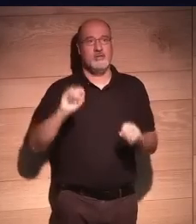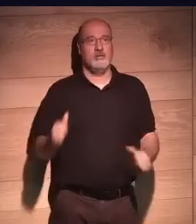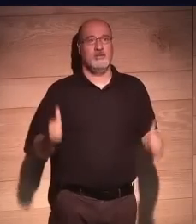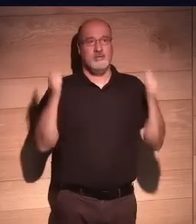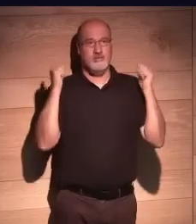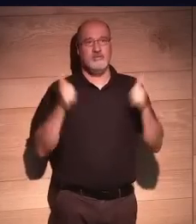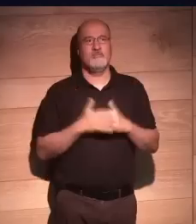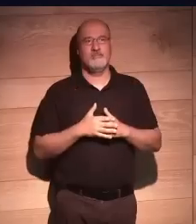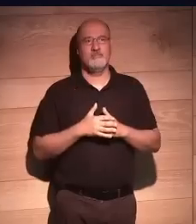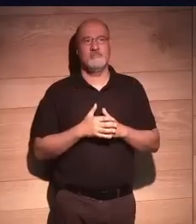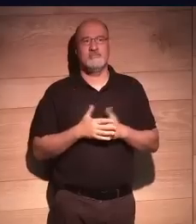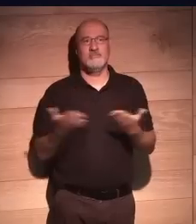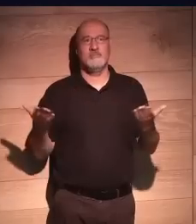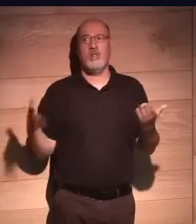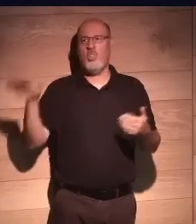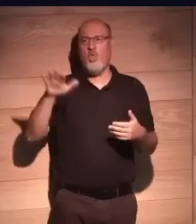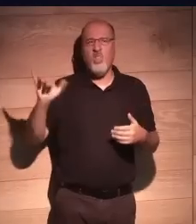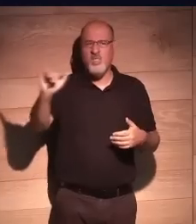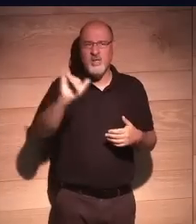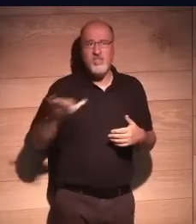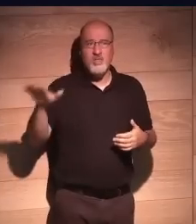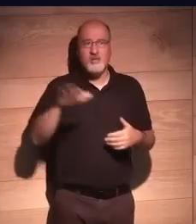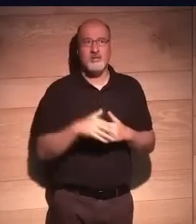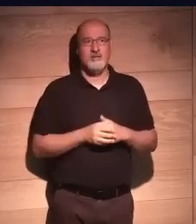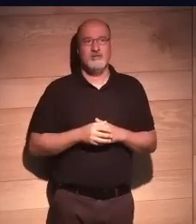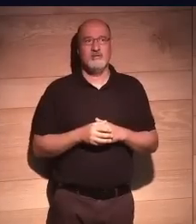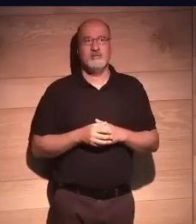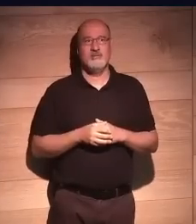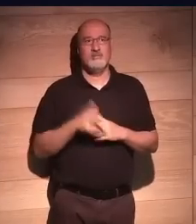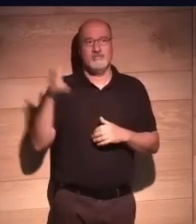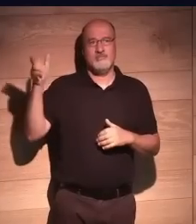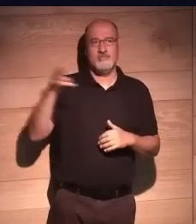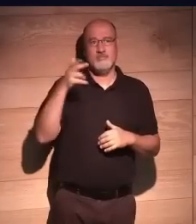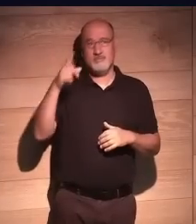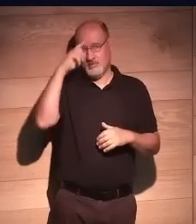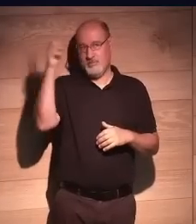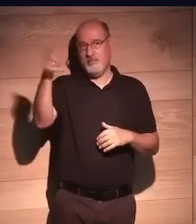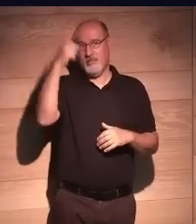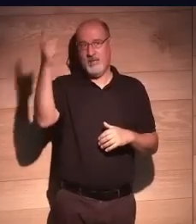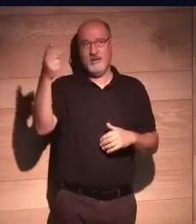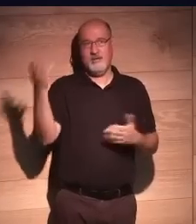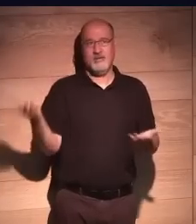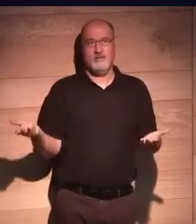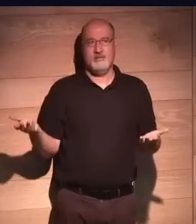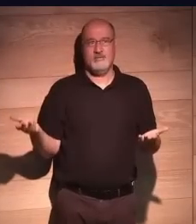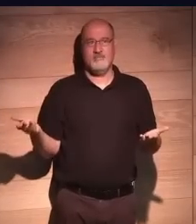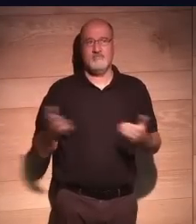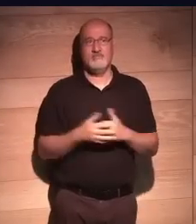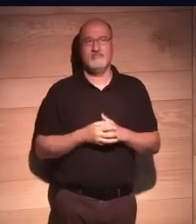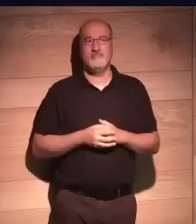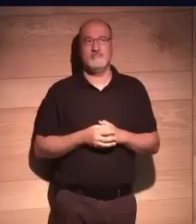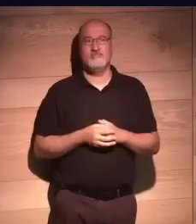por el teléfono del cámara y dice, ¿dónde está? Y dice el pobre del cámara, dice, se habrá mareado, porque tampoco me estaba